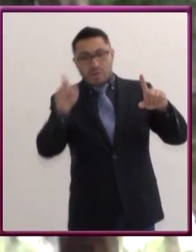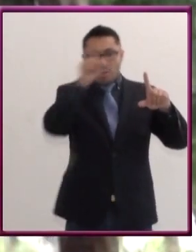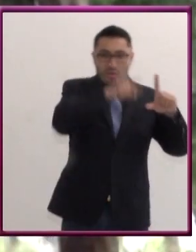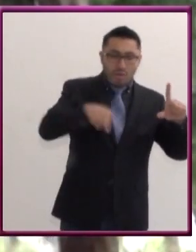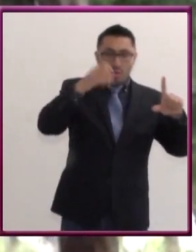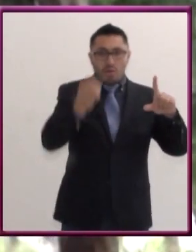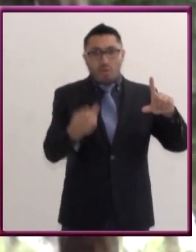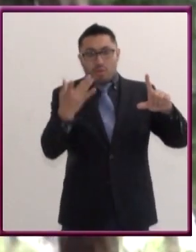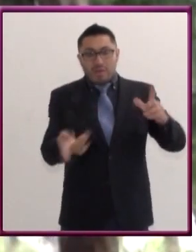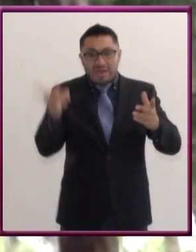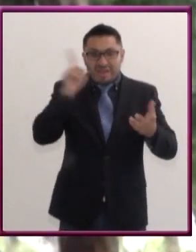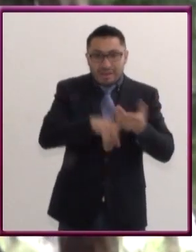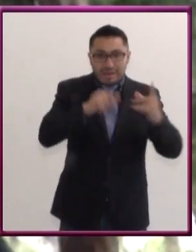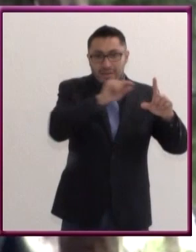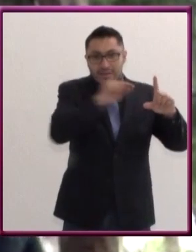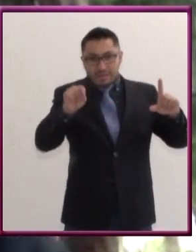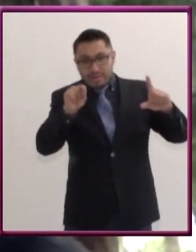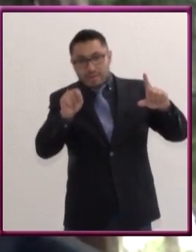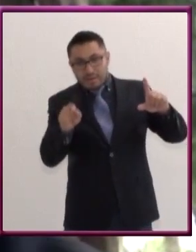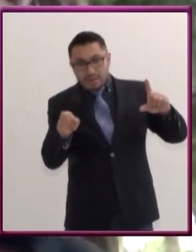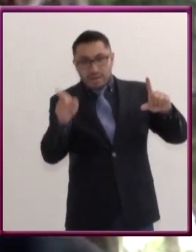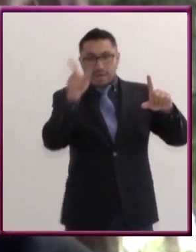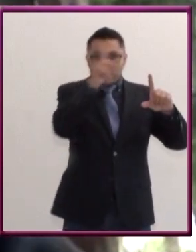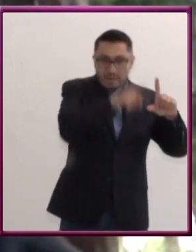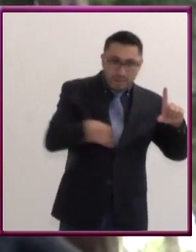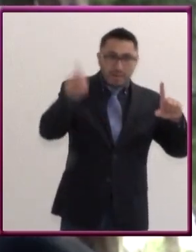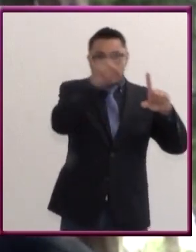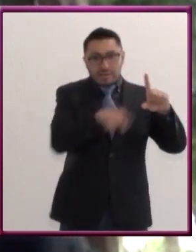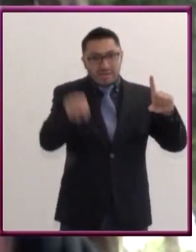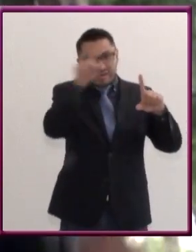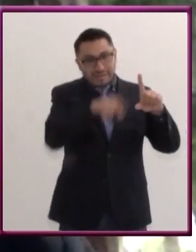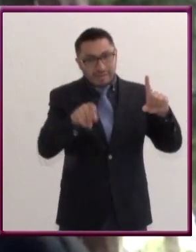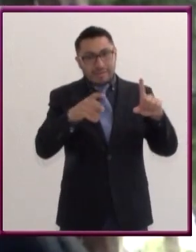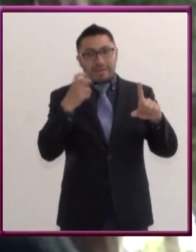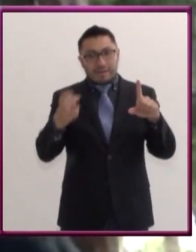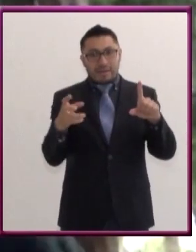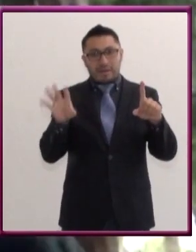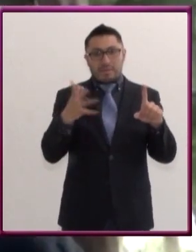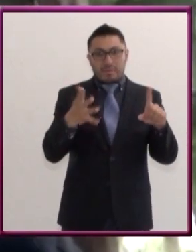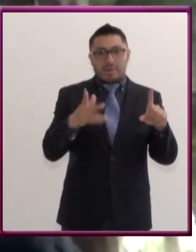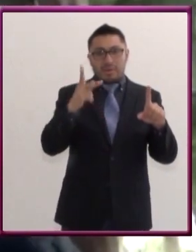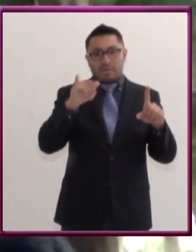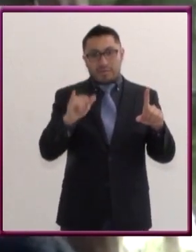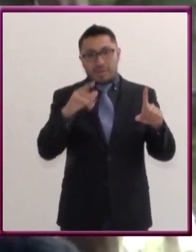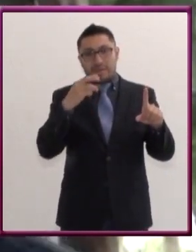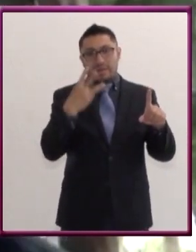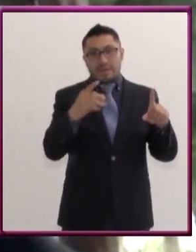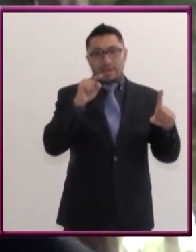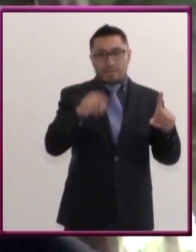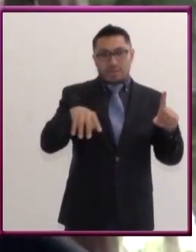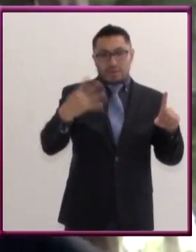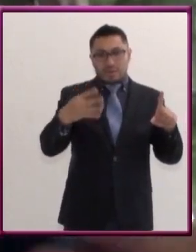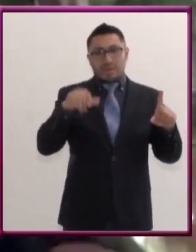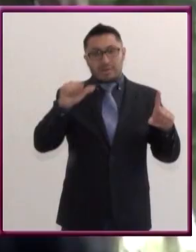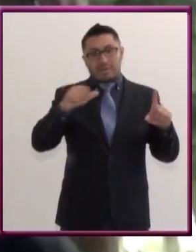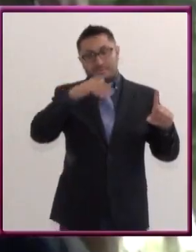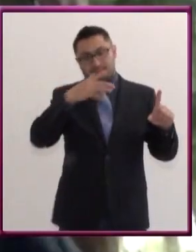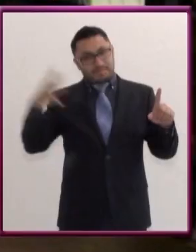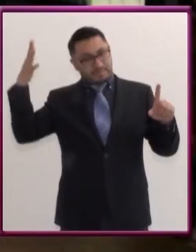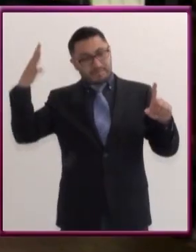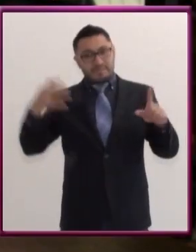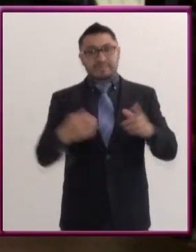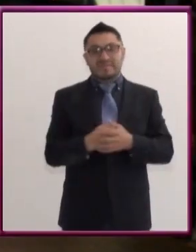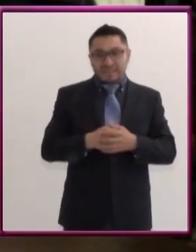decir, cuántas veces cabe el radio en el perímetro, y esto es aproximadamente lo que es pi, que es 3.1416,